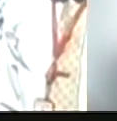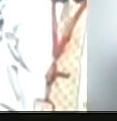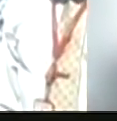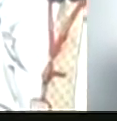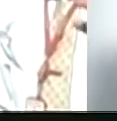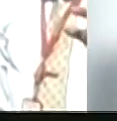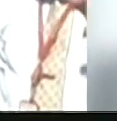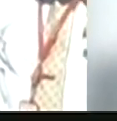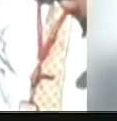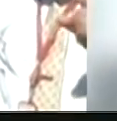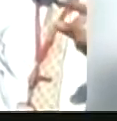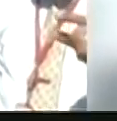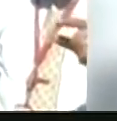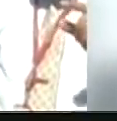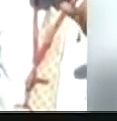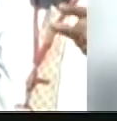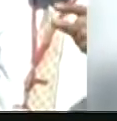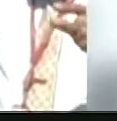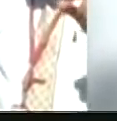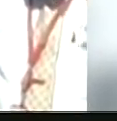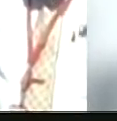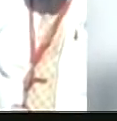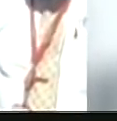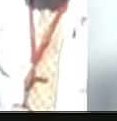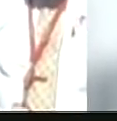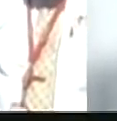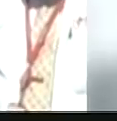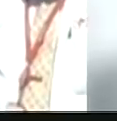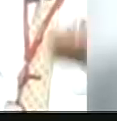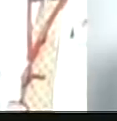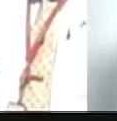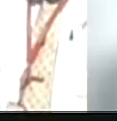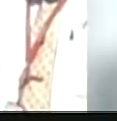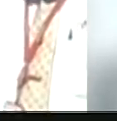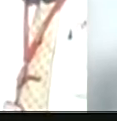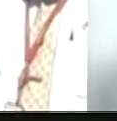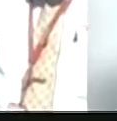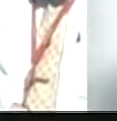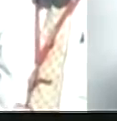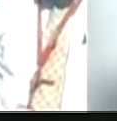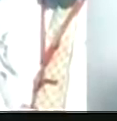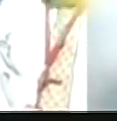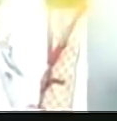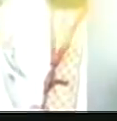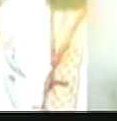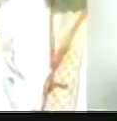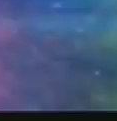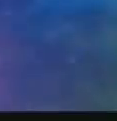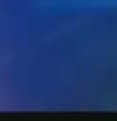30 años conduciendo victoria. Sigue adelante, curso. Indestructible.